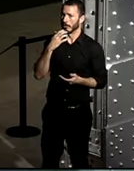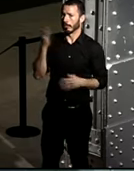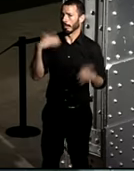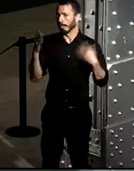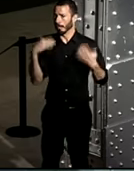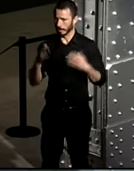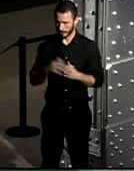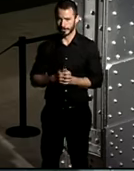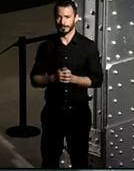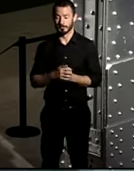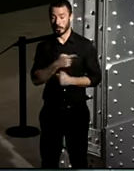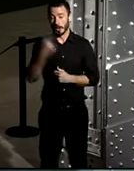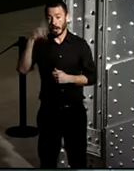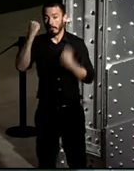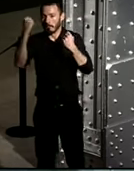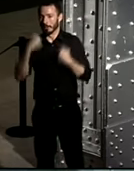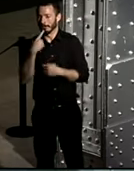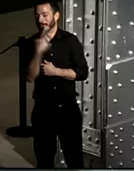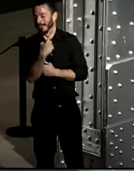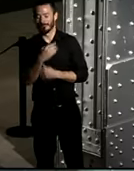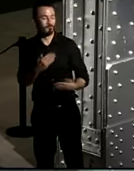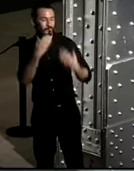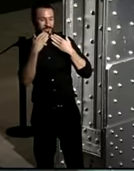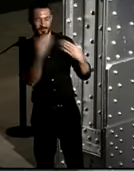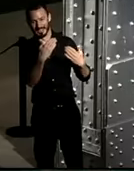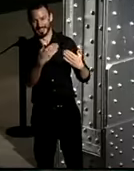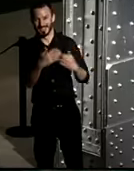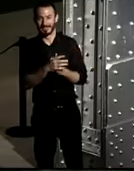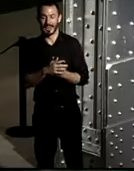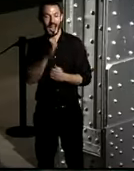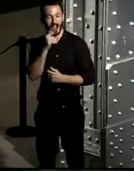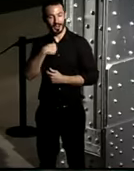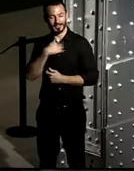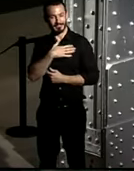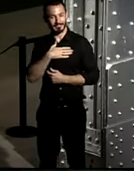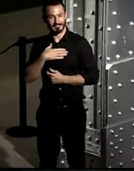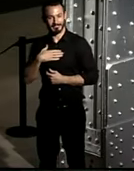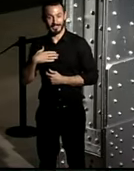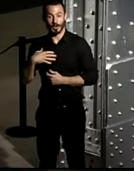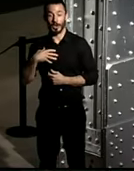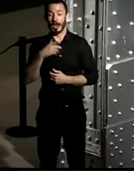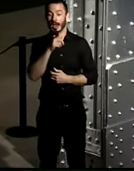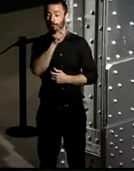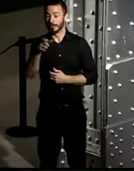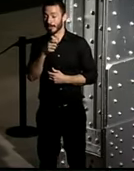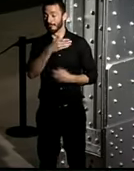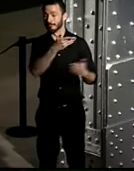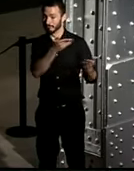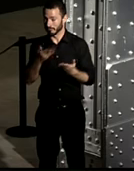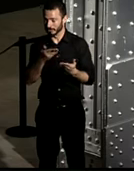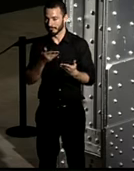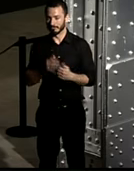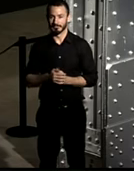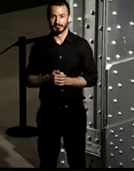dice un experto. Bueno, pues muchísimas gracias, Enrique. Yo ahora lo que quiero es invitar a los 4 participantes, pero vamos a ser